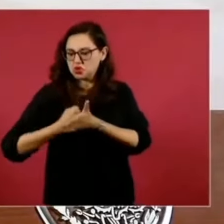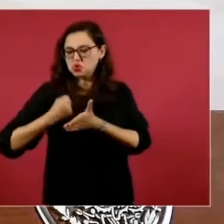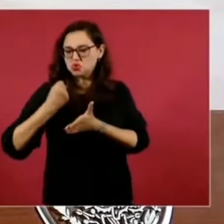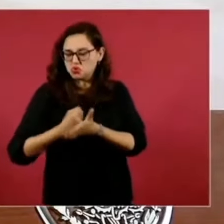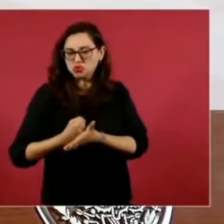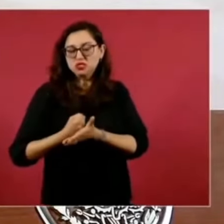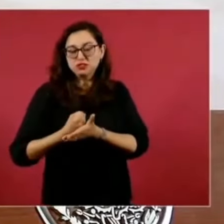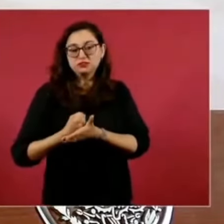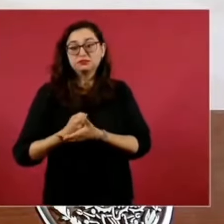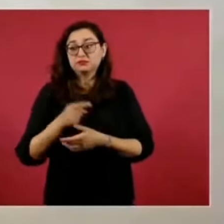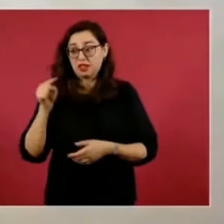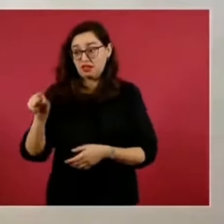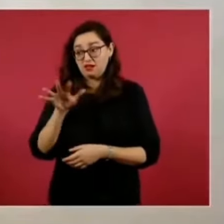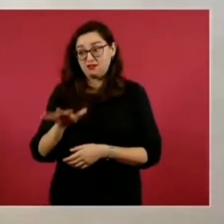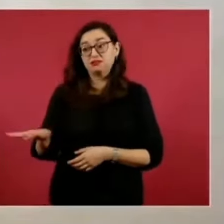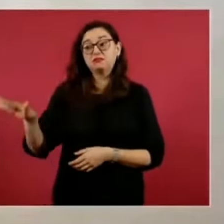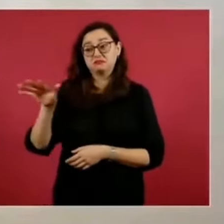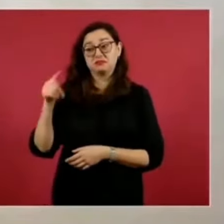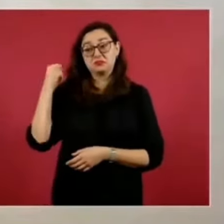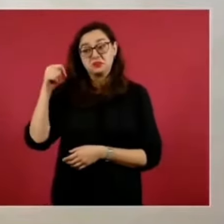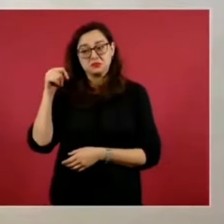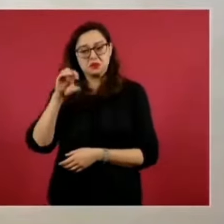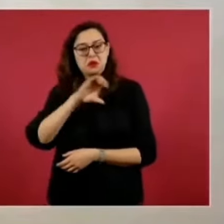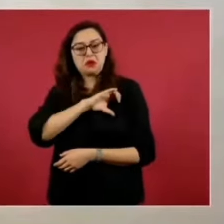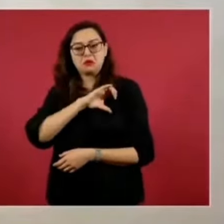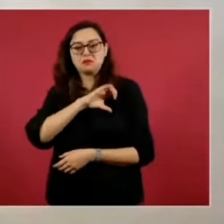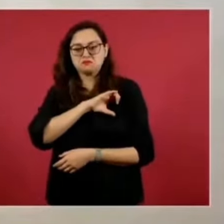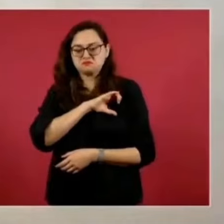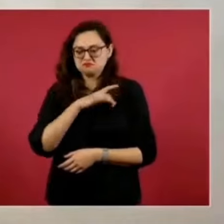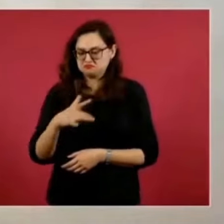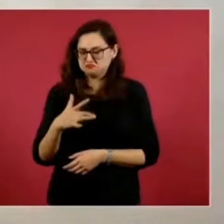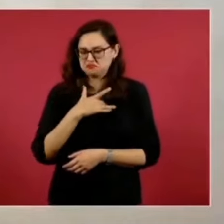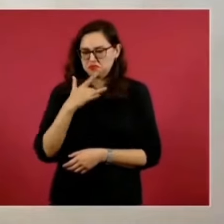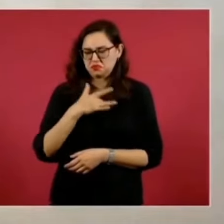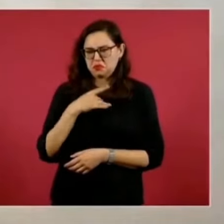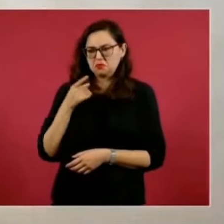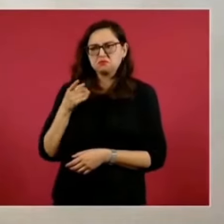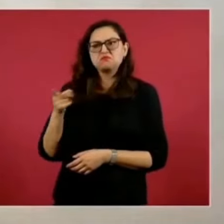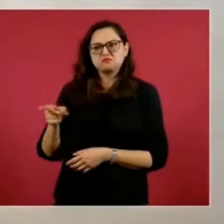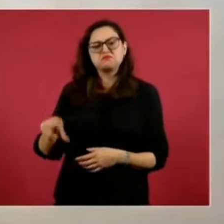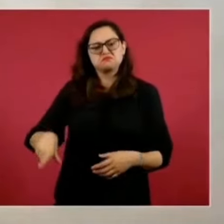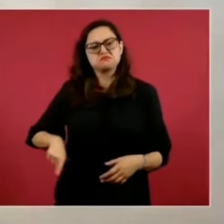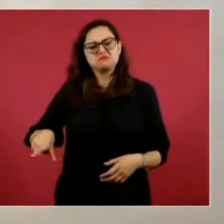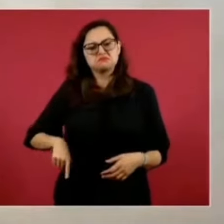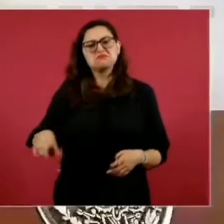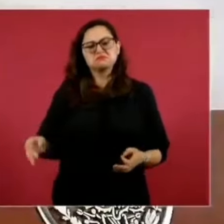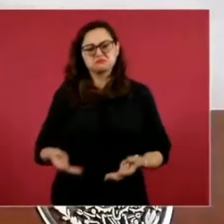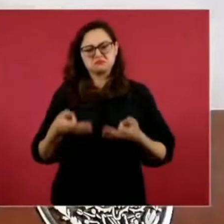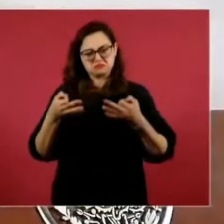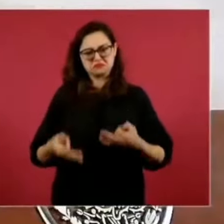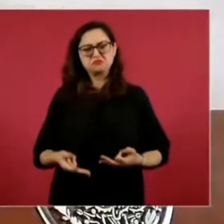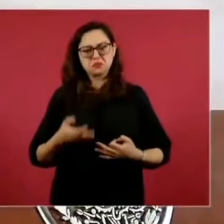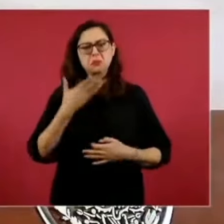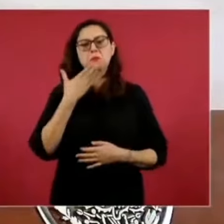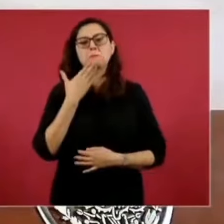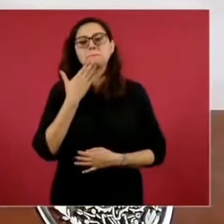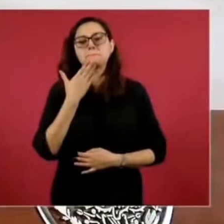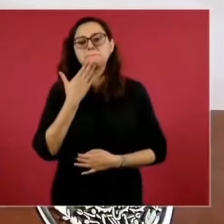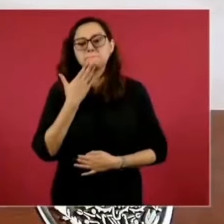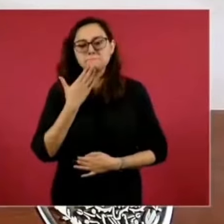lo quieren mucho y estoy seguro que va a ser un buen gobierno todos los que